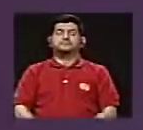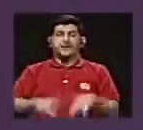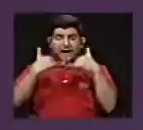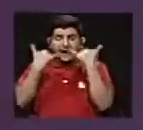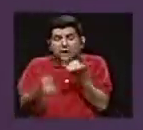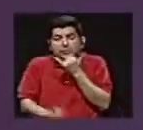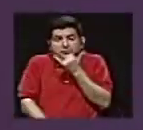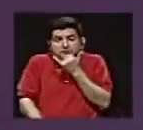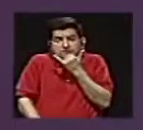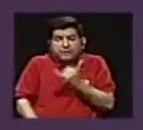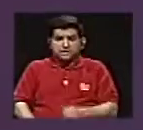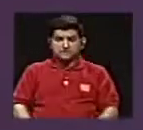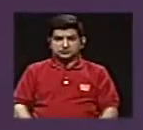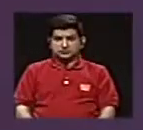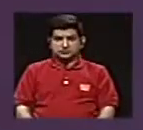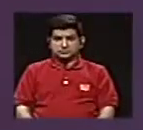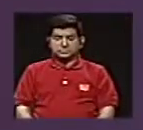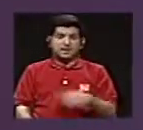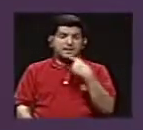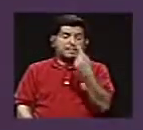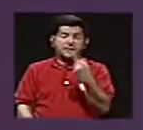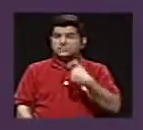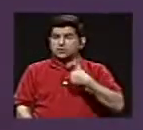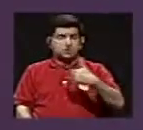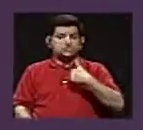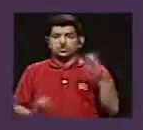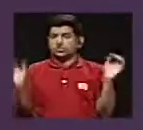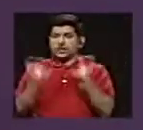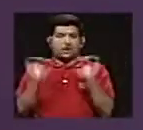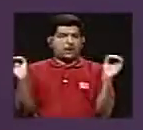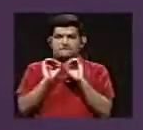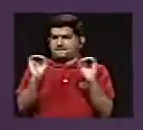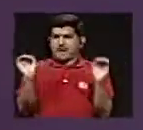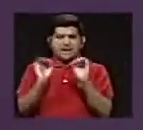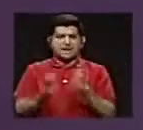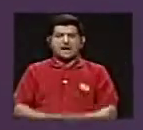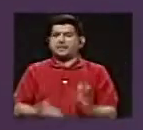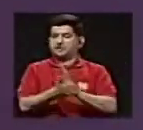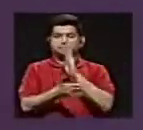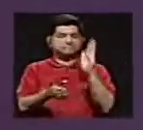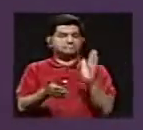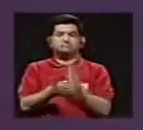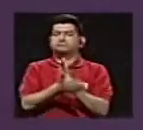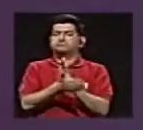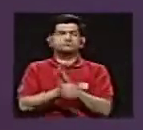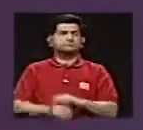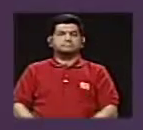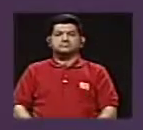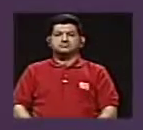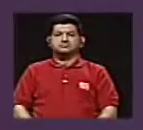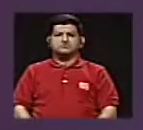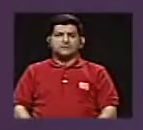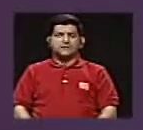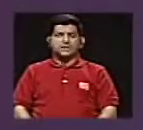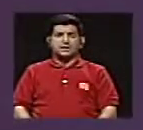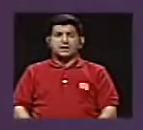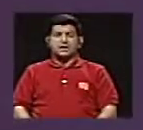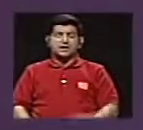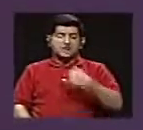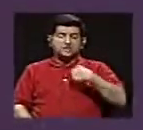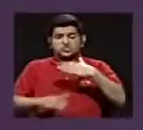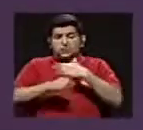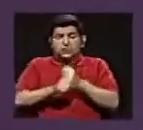Ahora resulta que dice que no tengo ningún tipo de documentos, que hice, lo hizo ignorantemente,